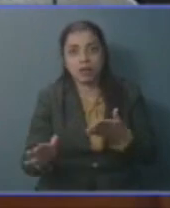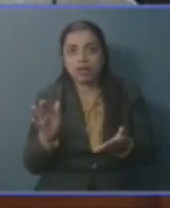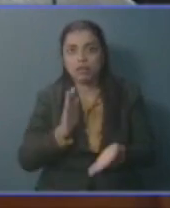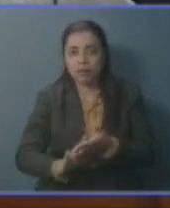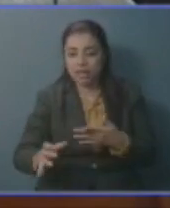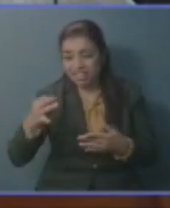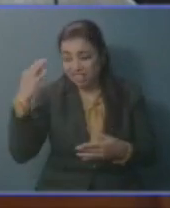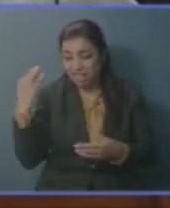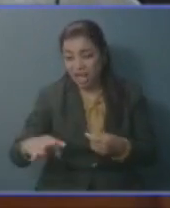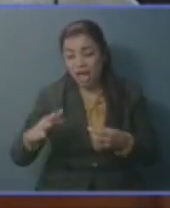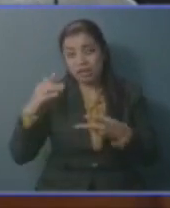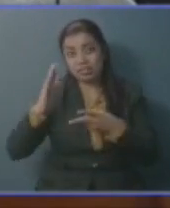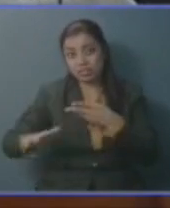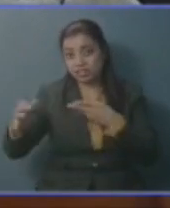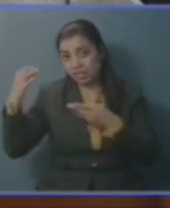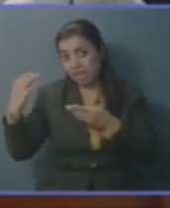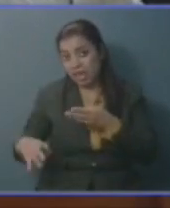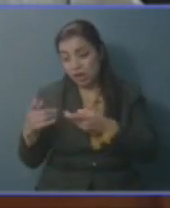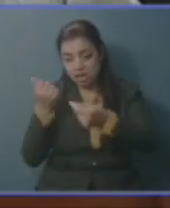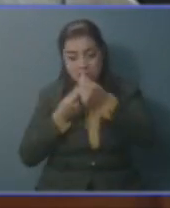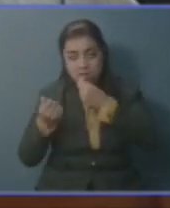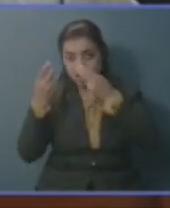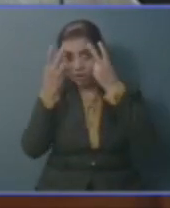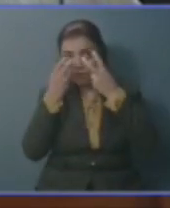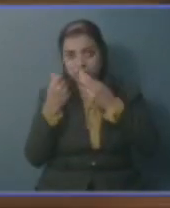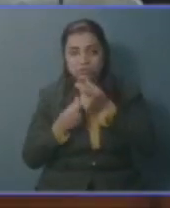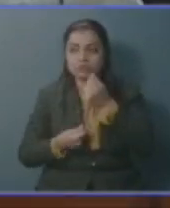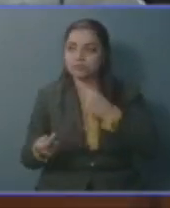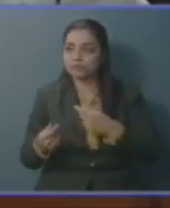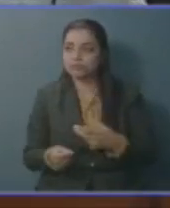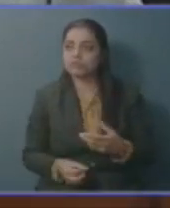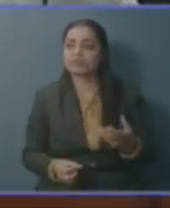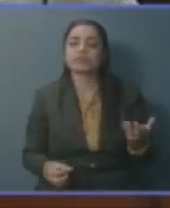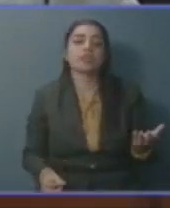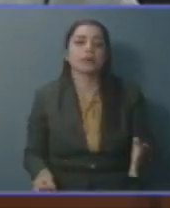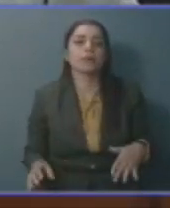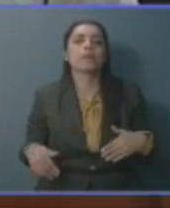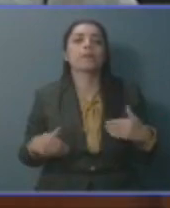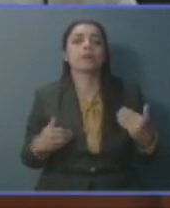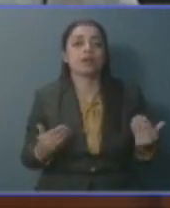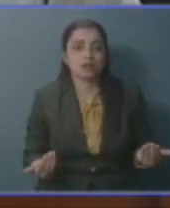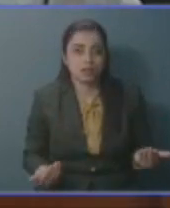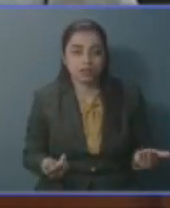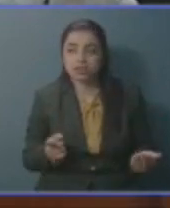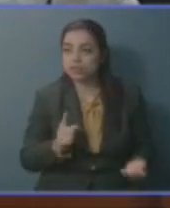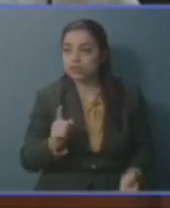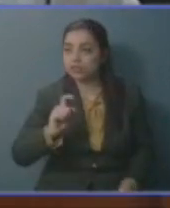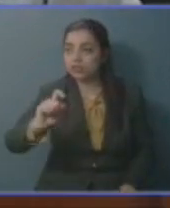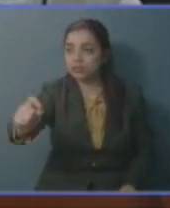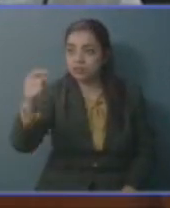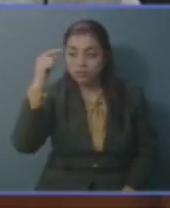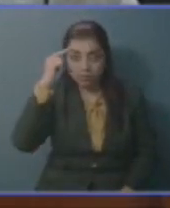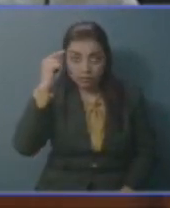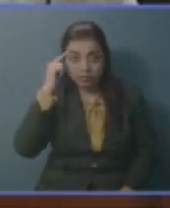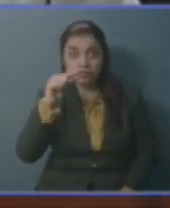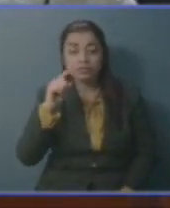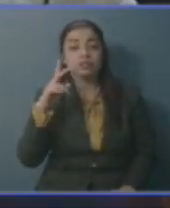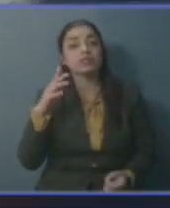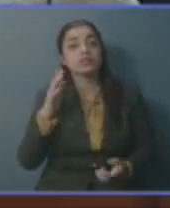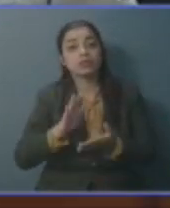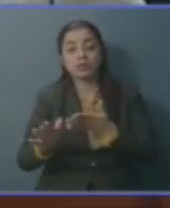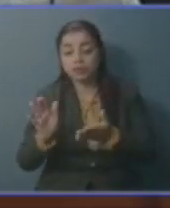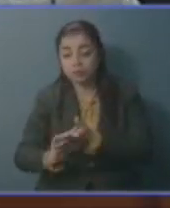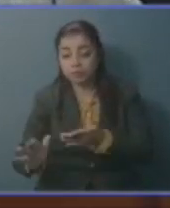sobreprecios o se han hecho negocios, por qué no se compran masivamente